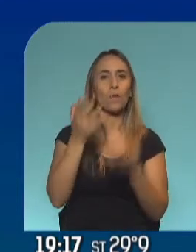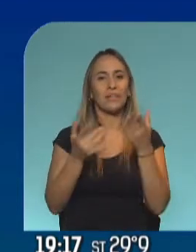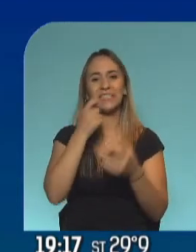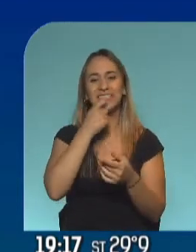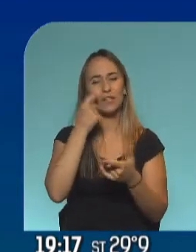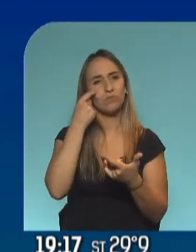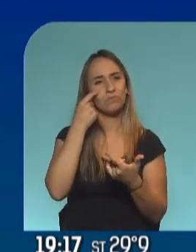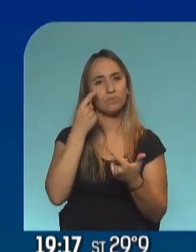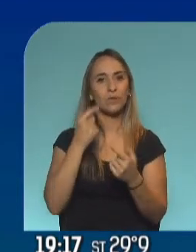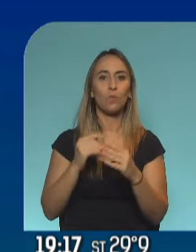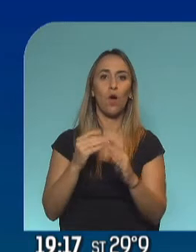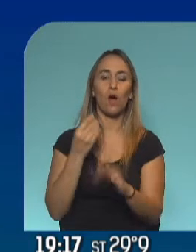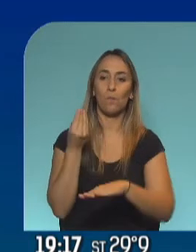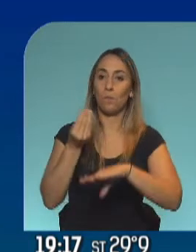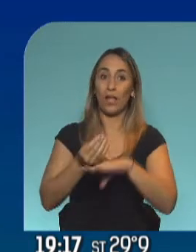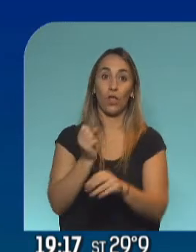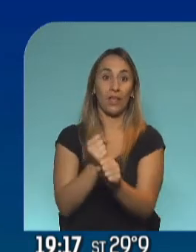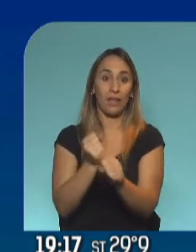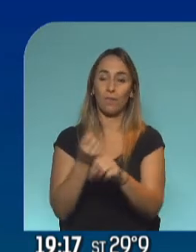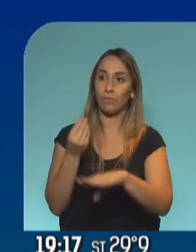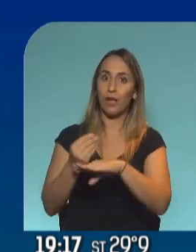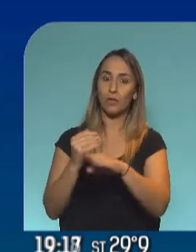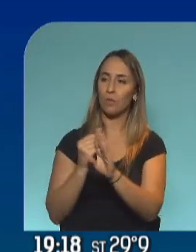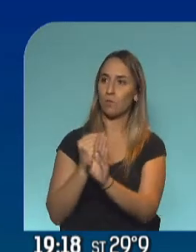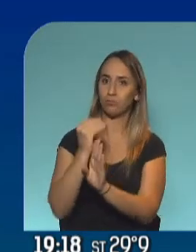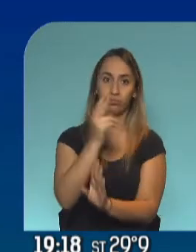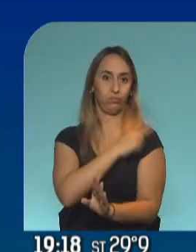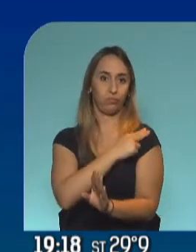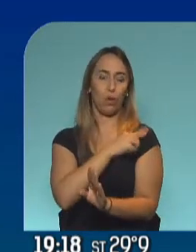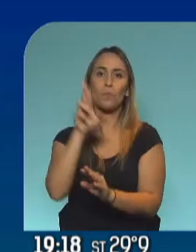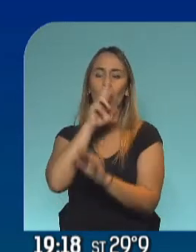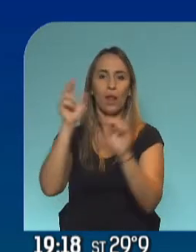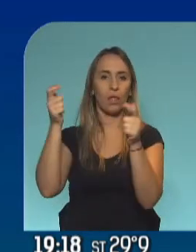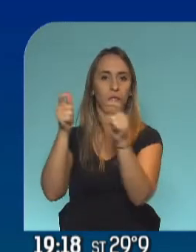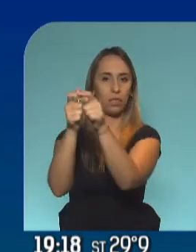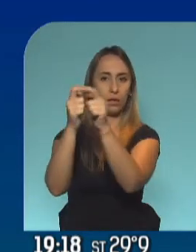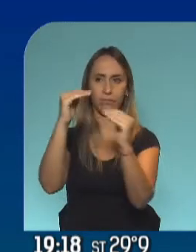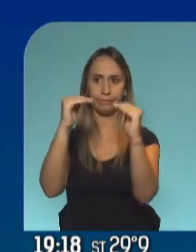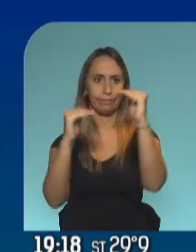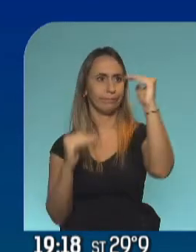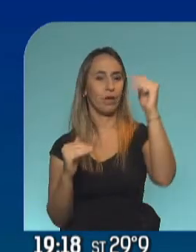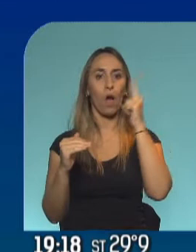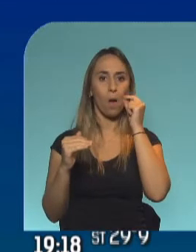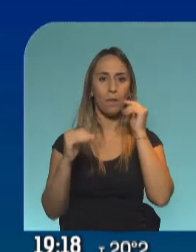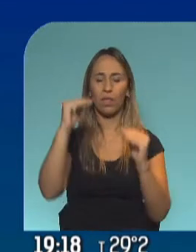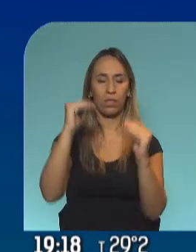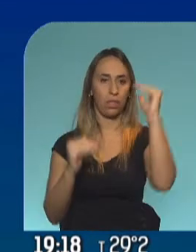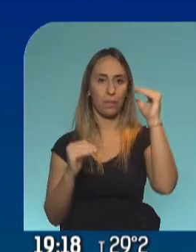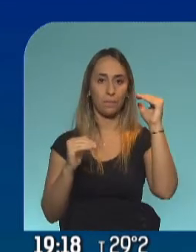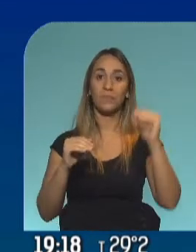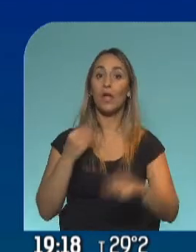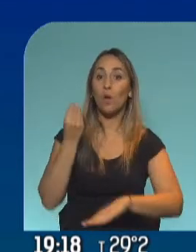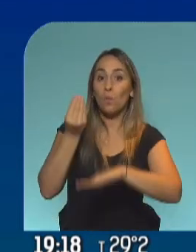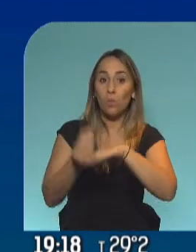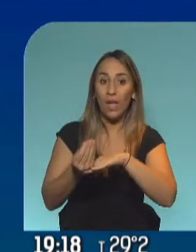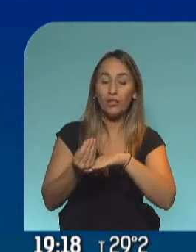hacia mayores jerarquías, la participación de las mujeres se va achicando. Brechas de género en el sector público nacional, puestos de